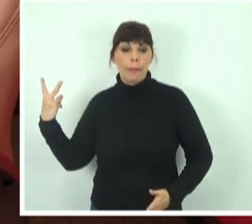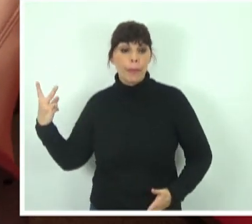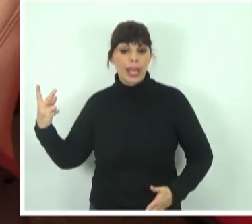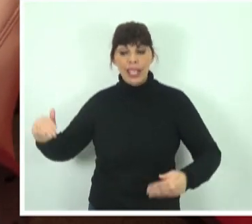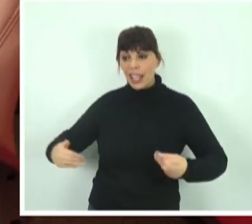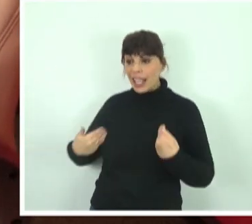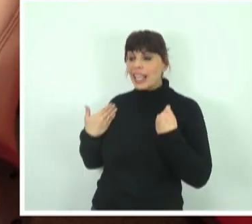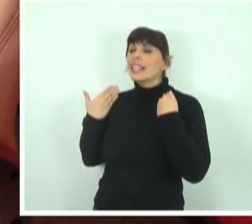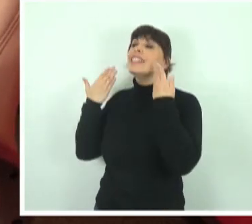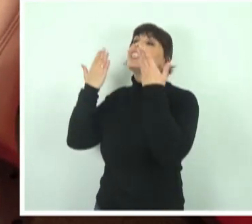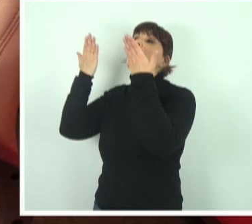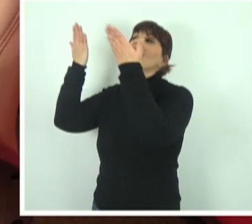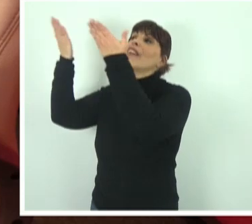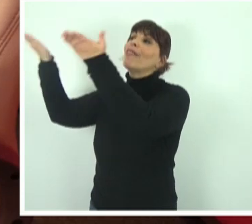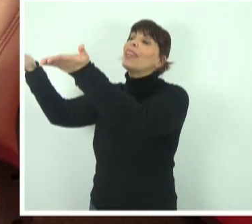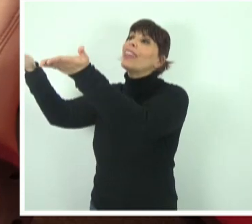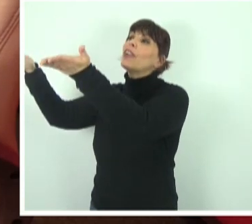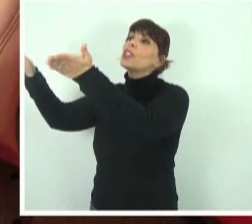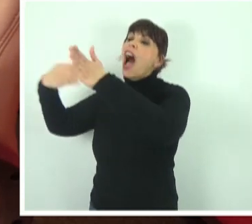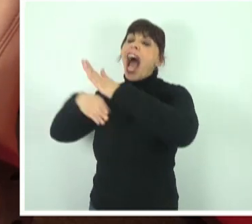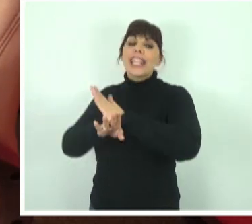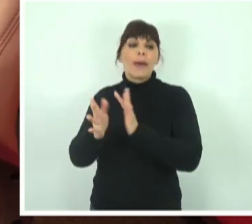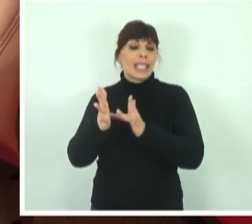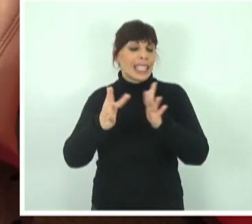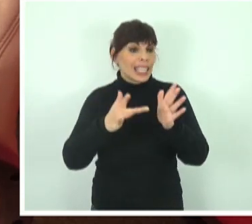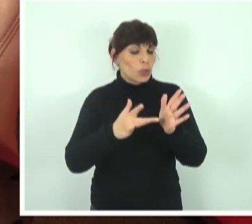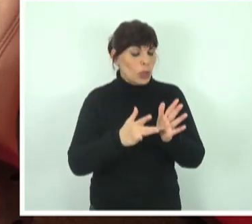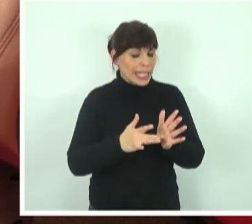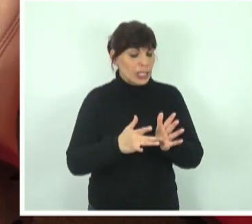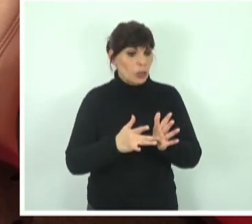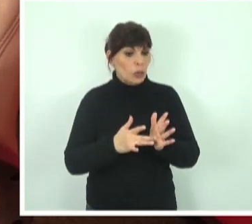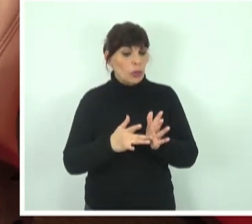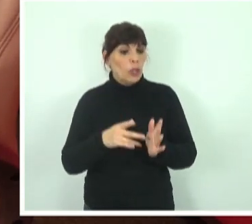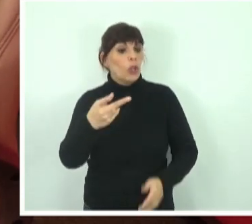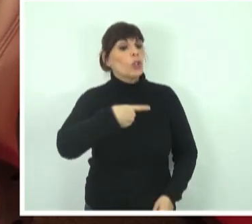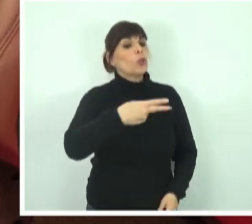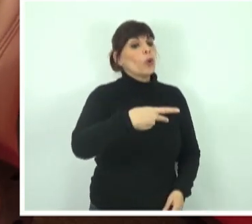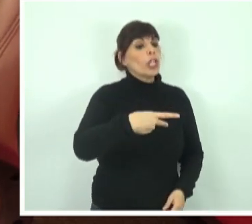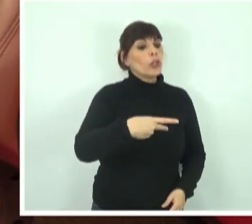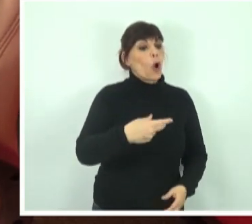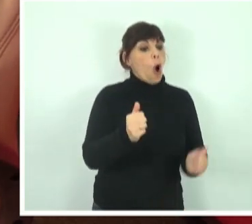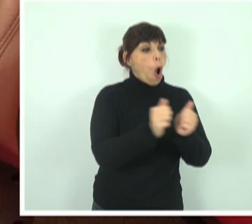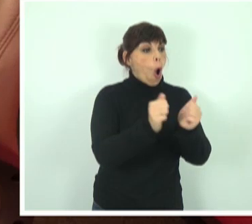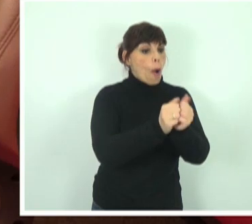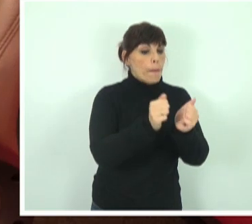por medio de Jesucristo. Tú y yo somos piedras. Es interesante que